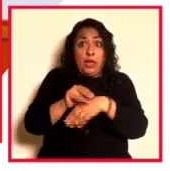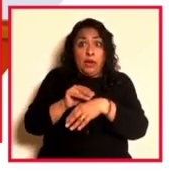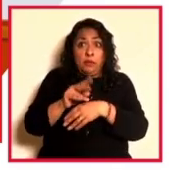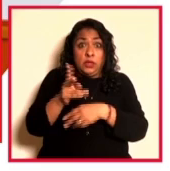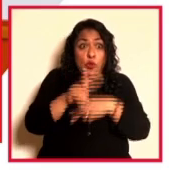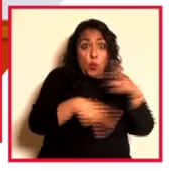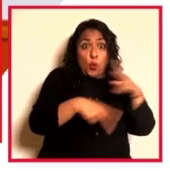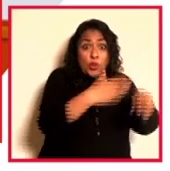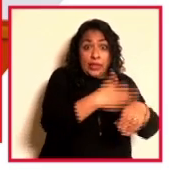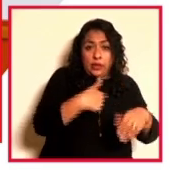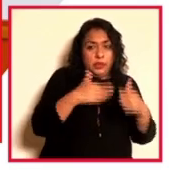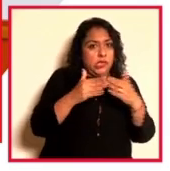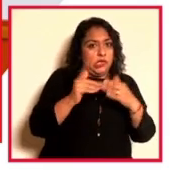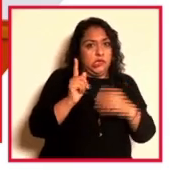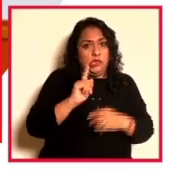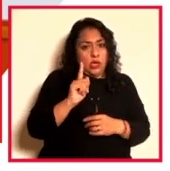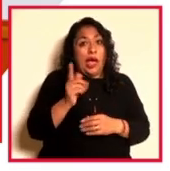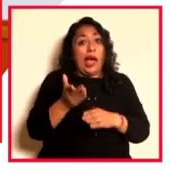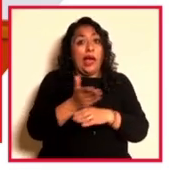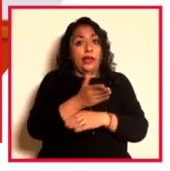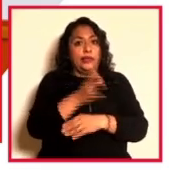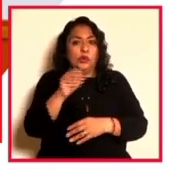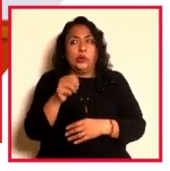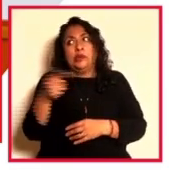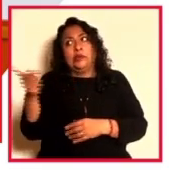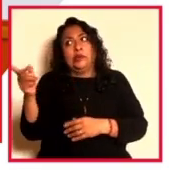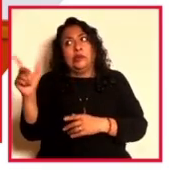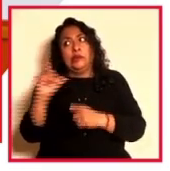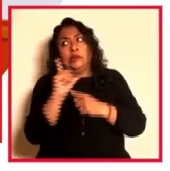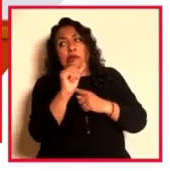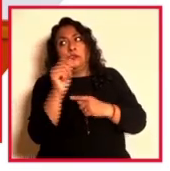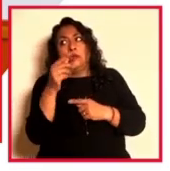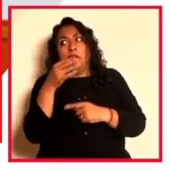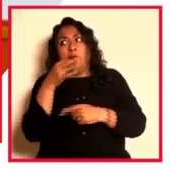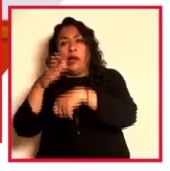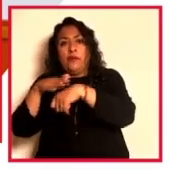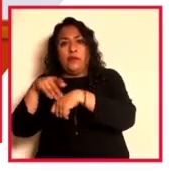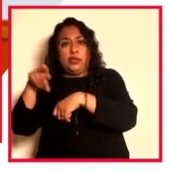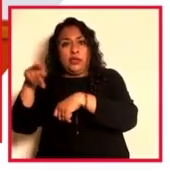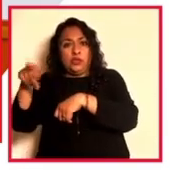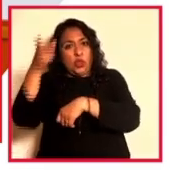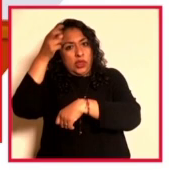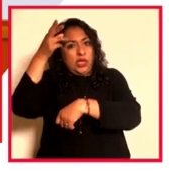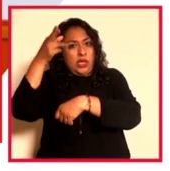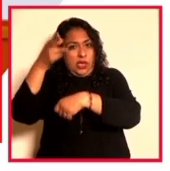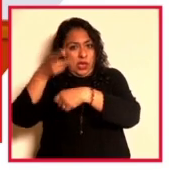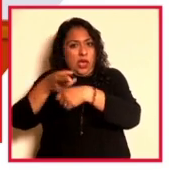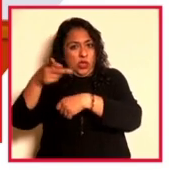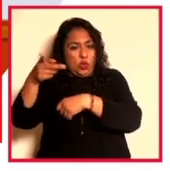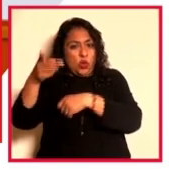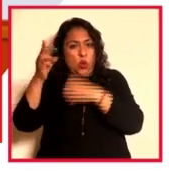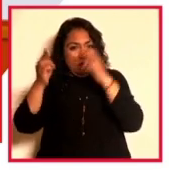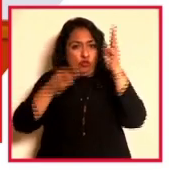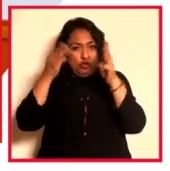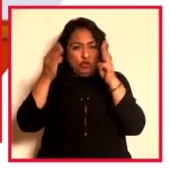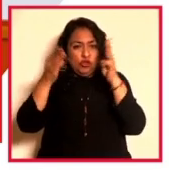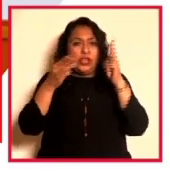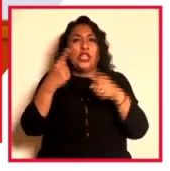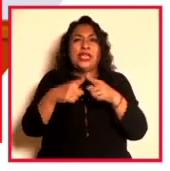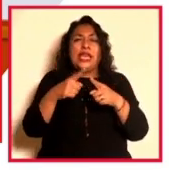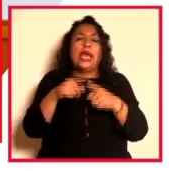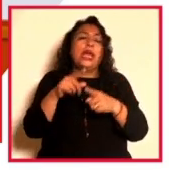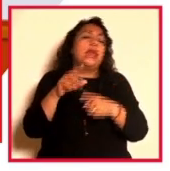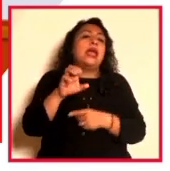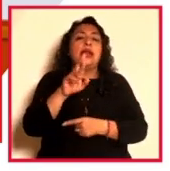entonces antes de las 9 yo dije Me tengo que ir le dije al al director de difusión cultural que er Enrique González Casanova